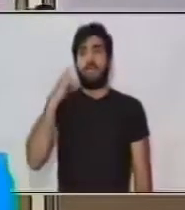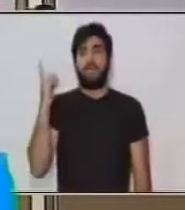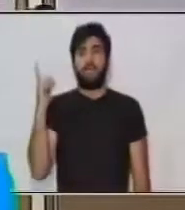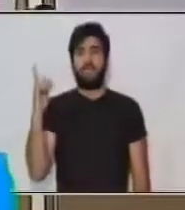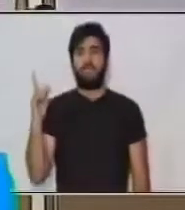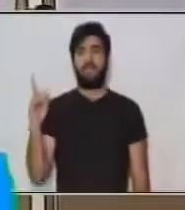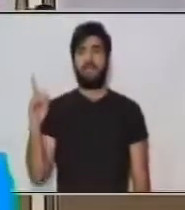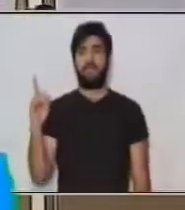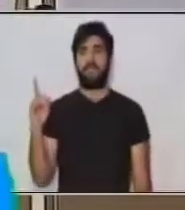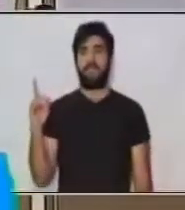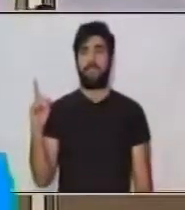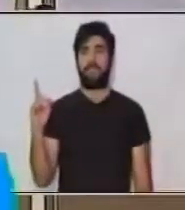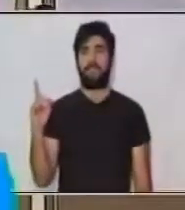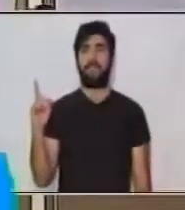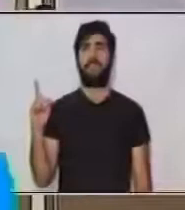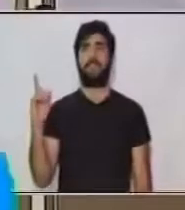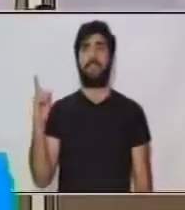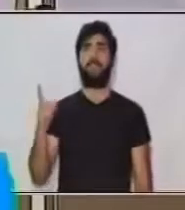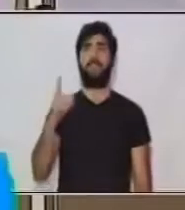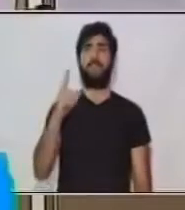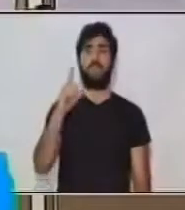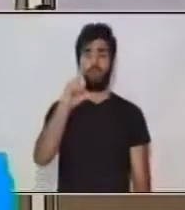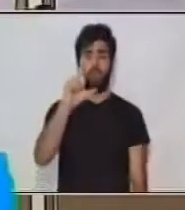menor de